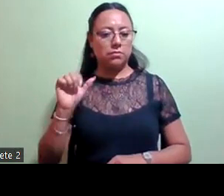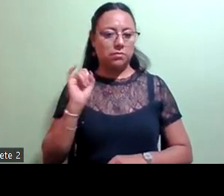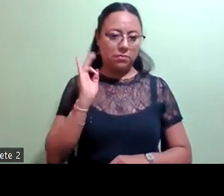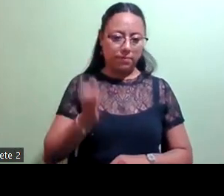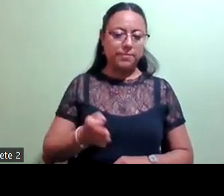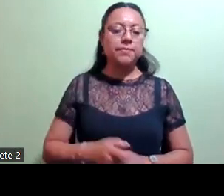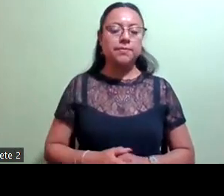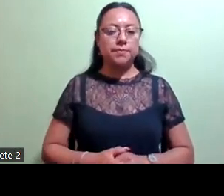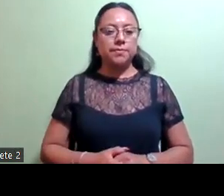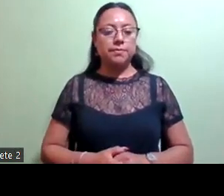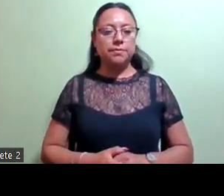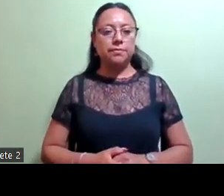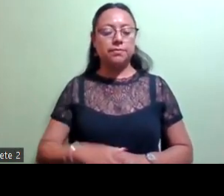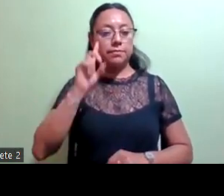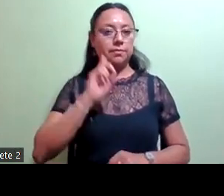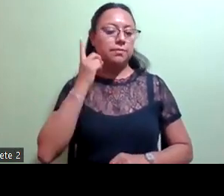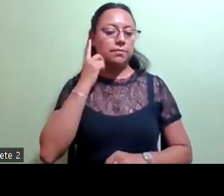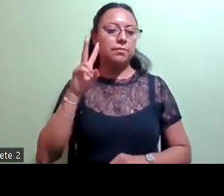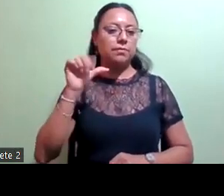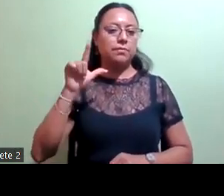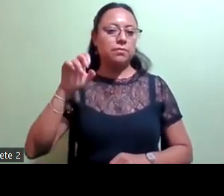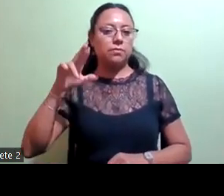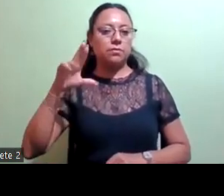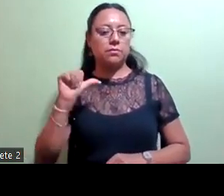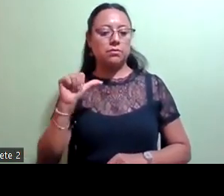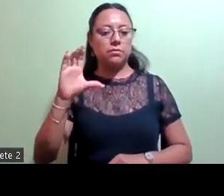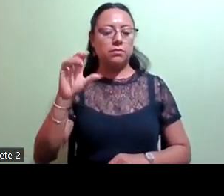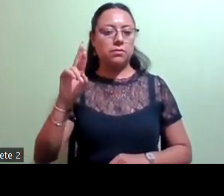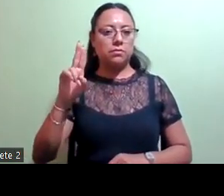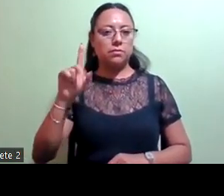gracias. Diputada Miriam Valeria Cruz Flores.